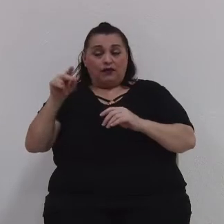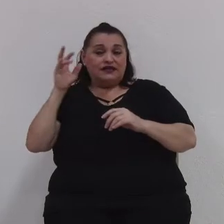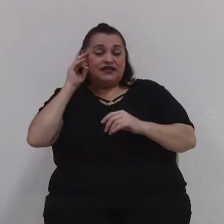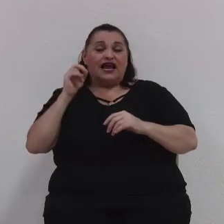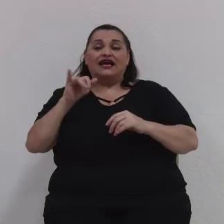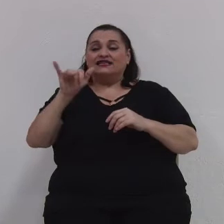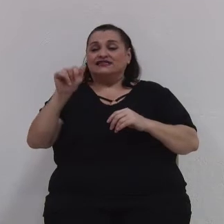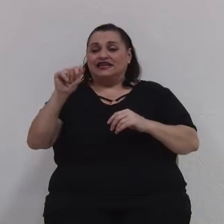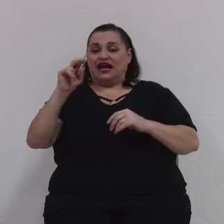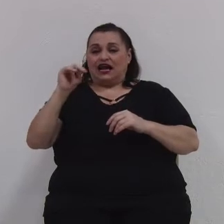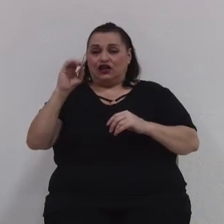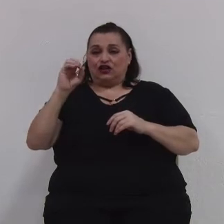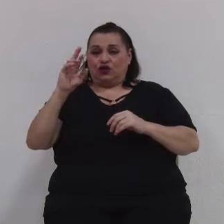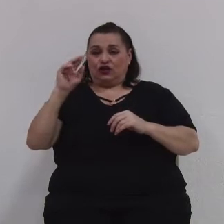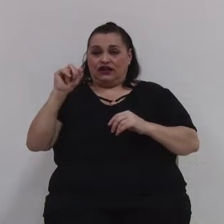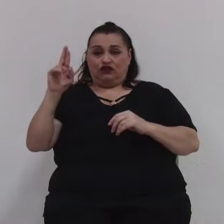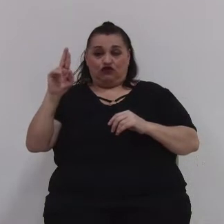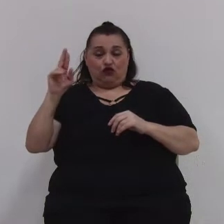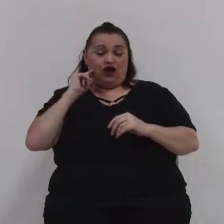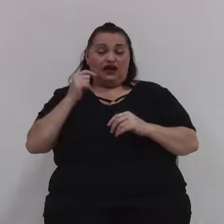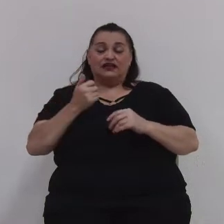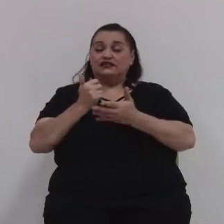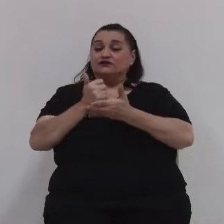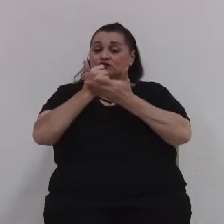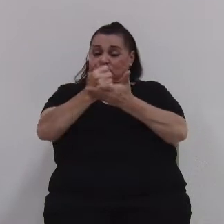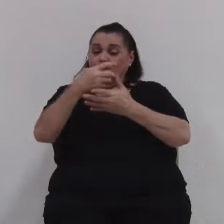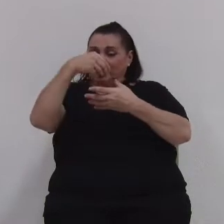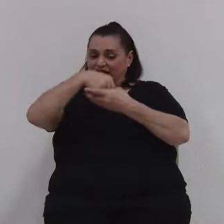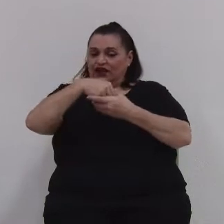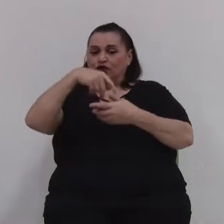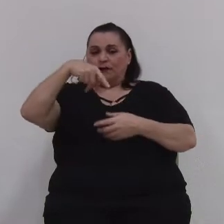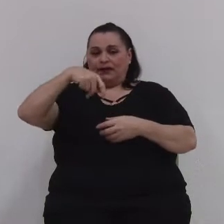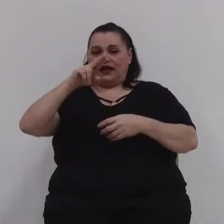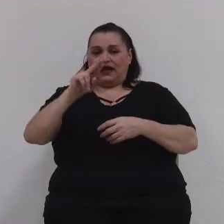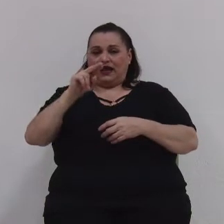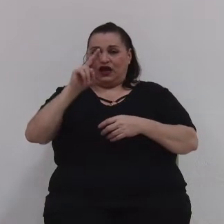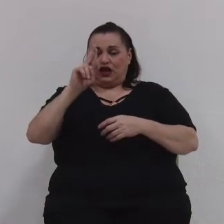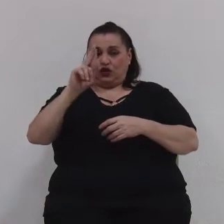Rojas, colaboradora dentro de PNUD y